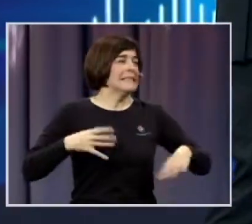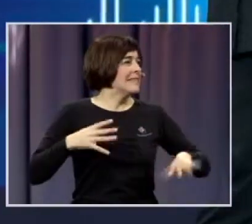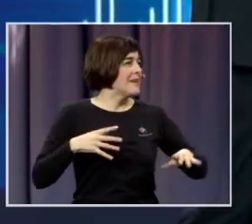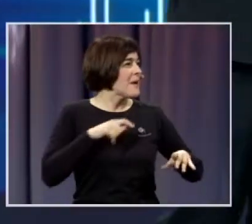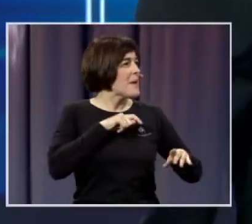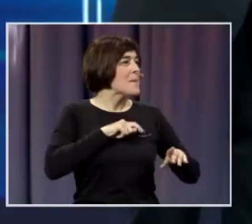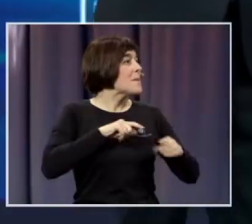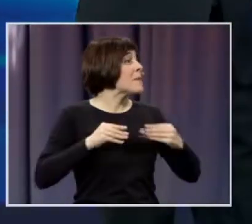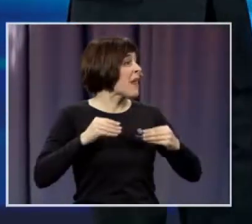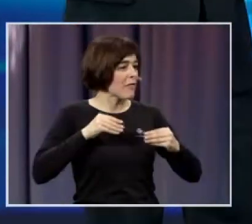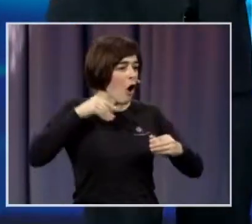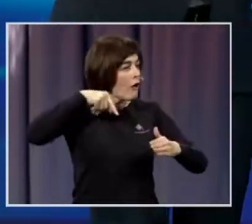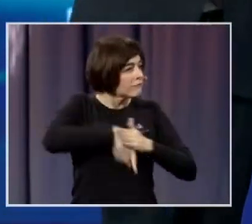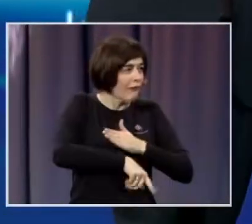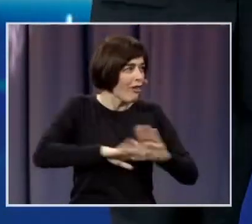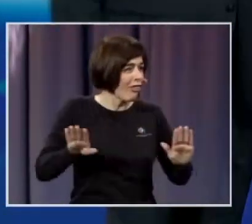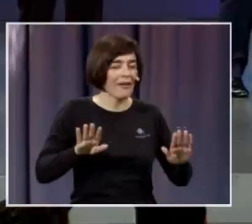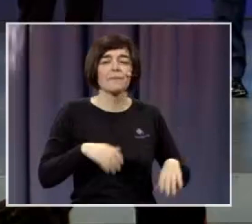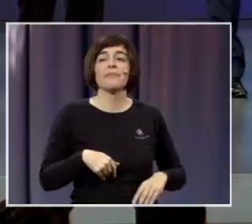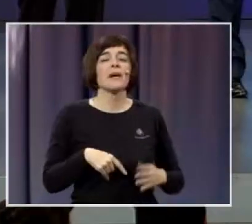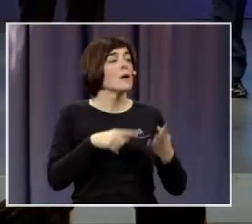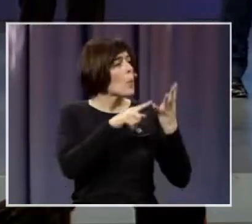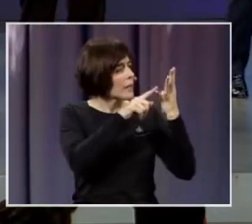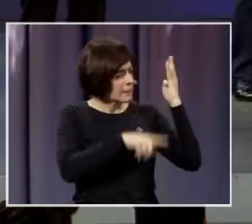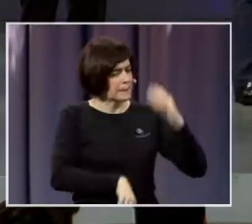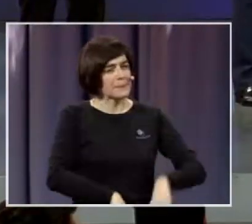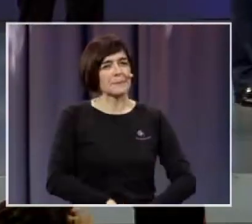calma vámonos cuarta sintonía